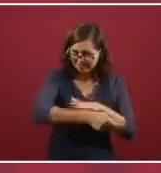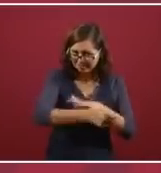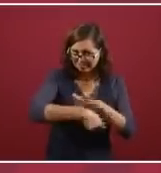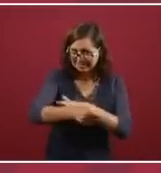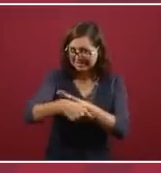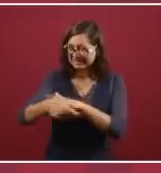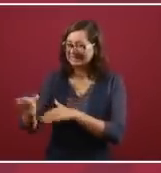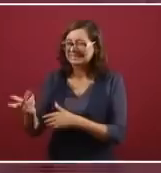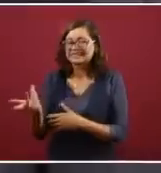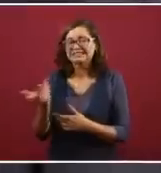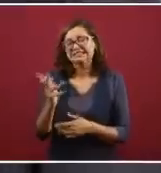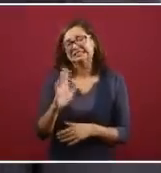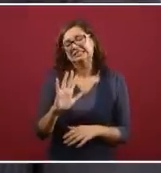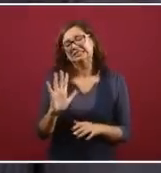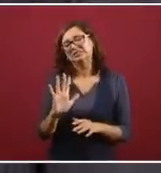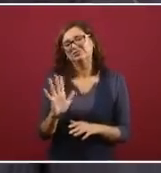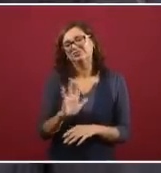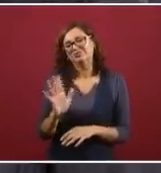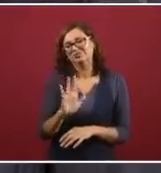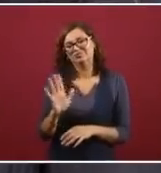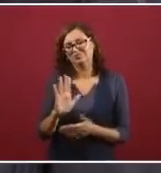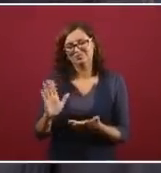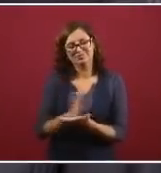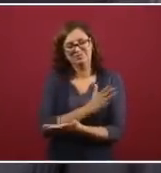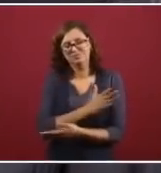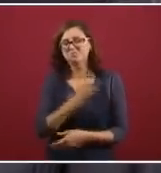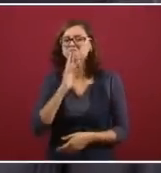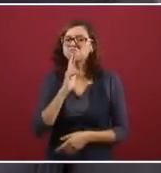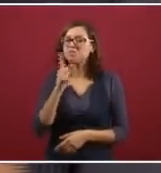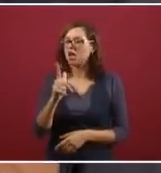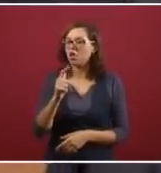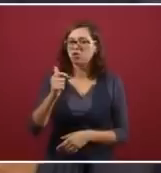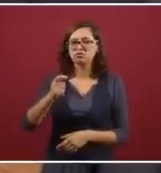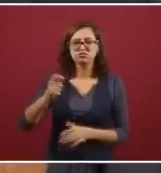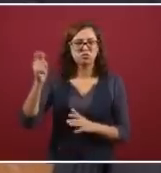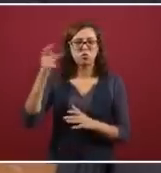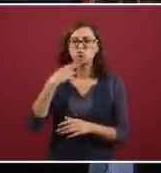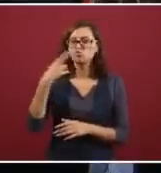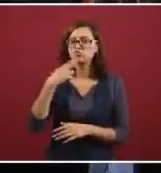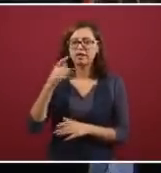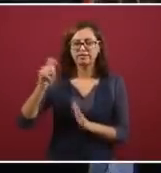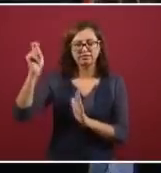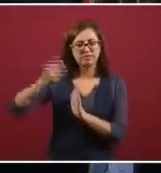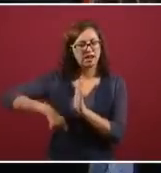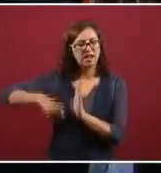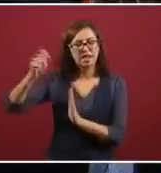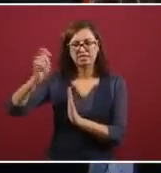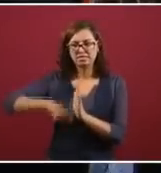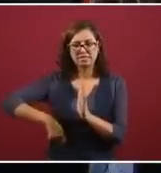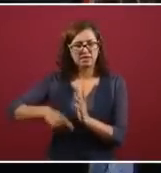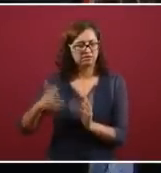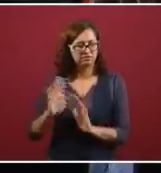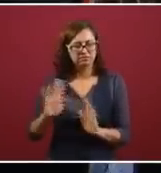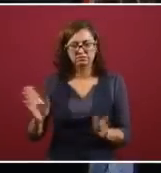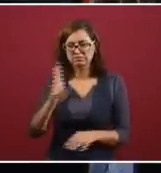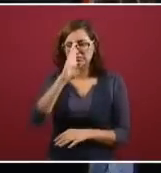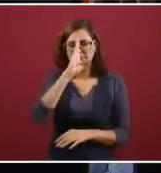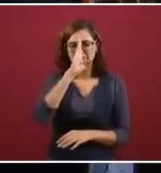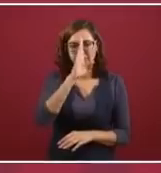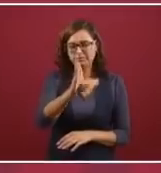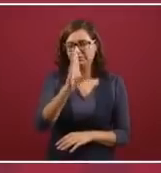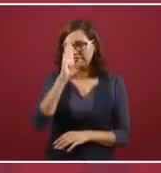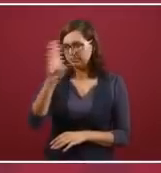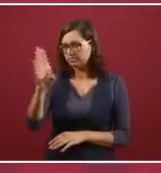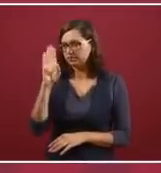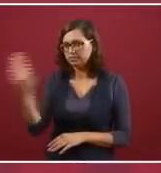que no se pague con efectivo, o sea, que no sea a través de intermediarios y que